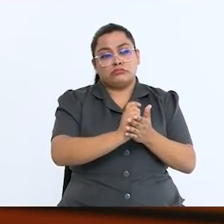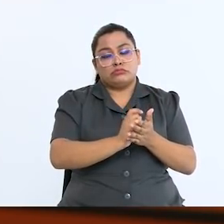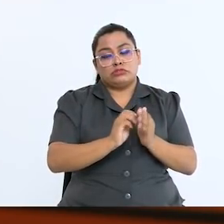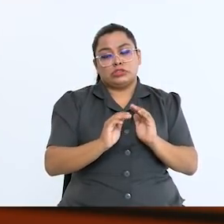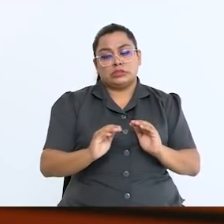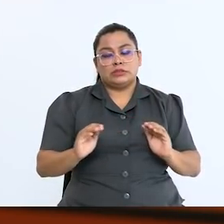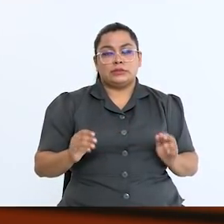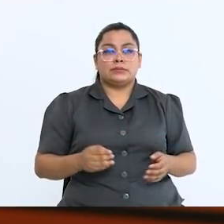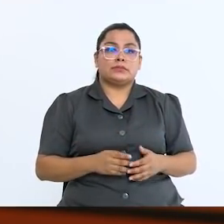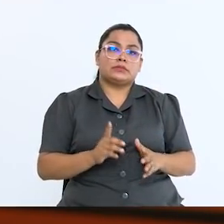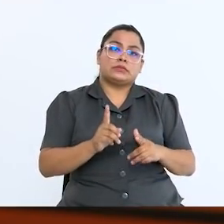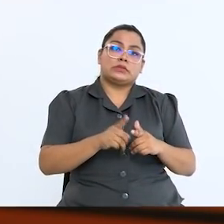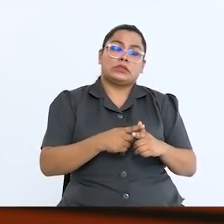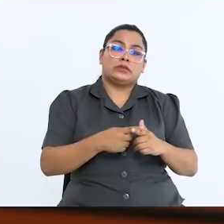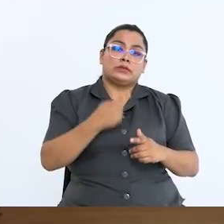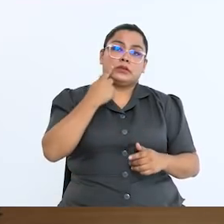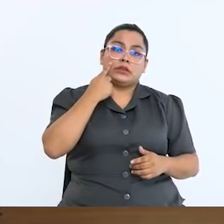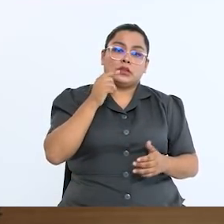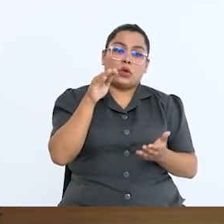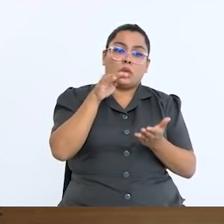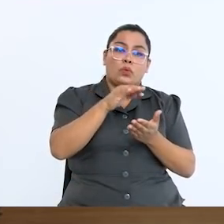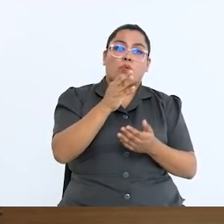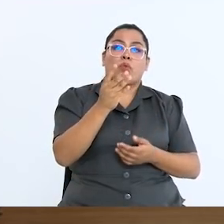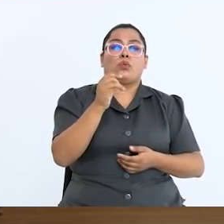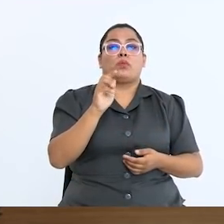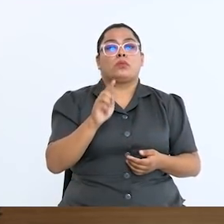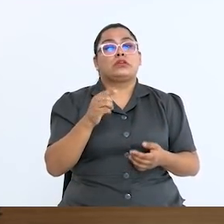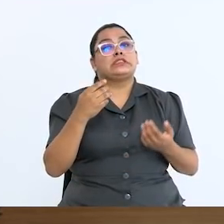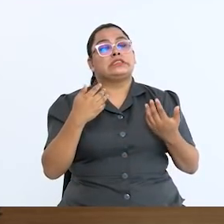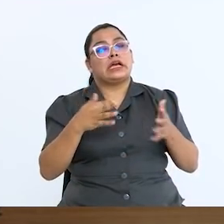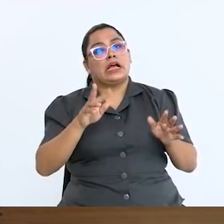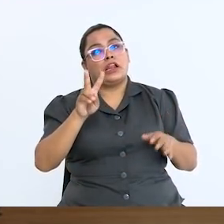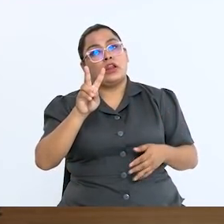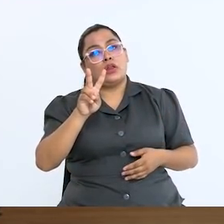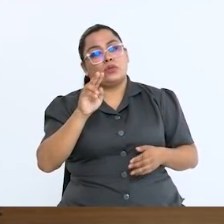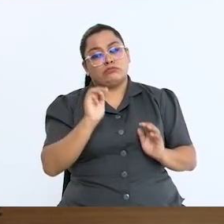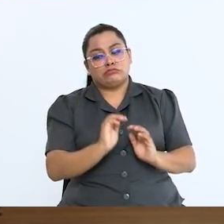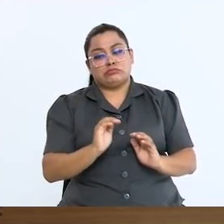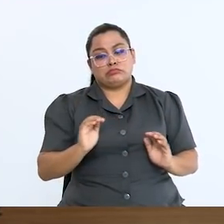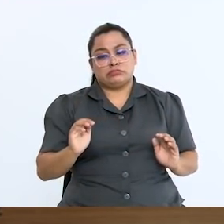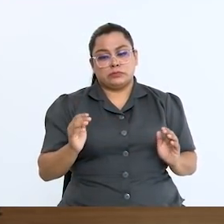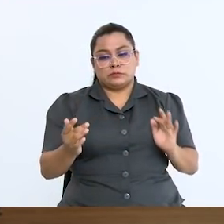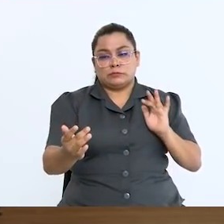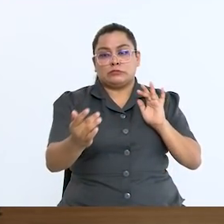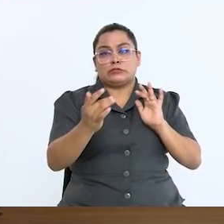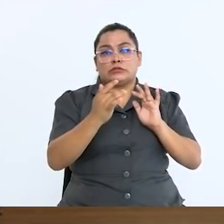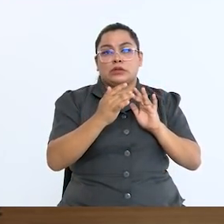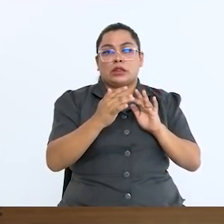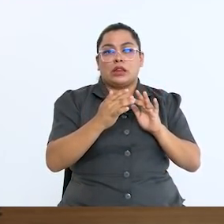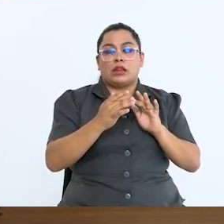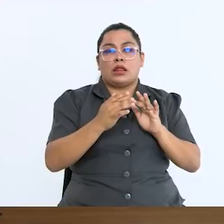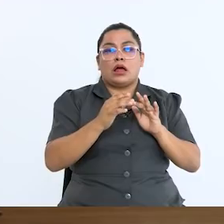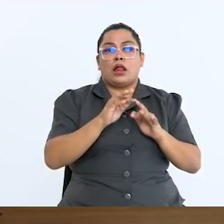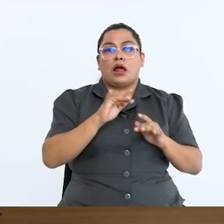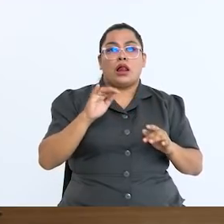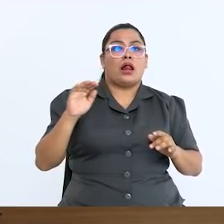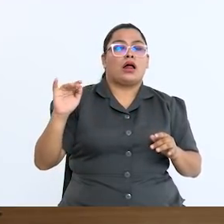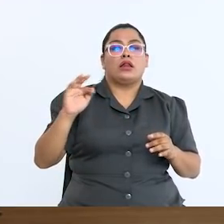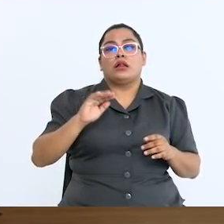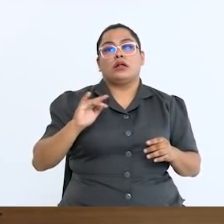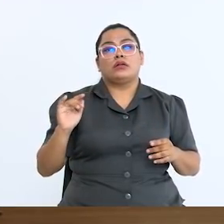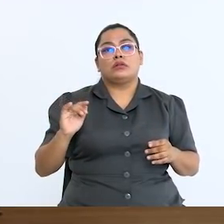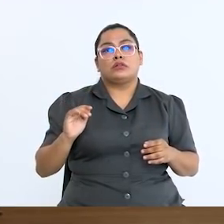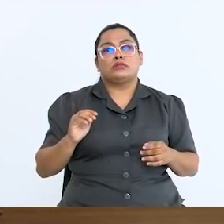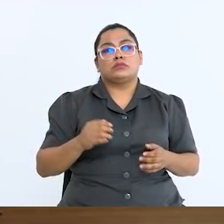auténtica de los niños. Entonces, eso lo ven en la unidad 1. Ya en la unidad 2, los niños entran en contacto con las vocales a